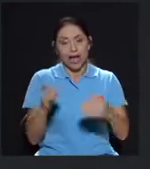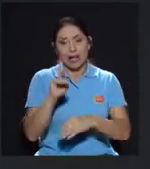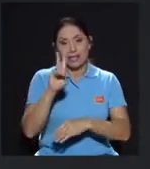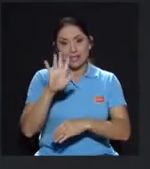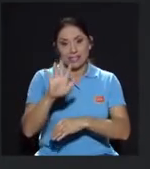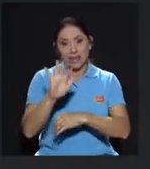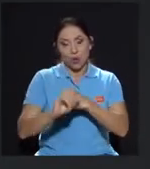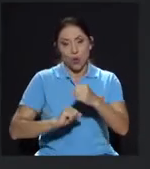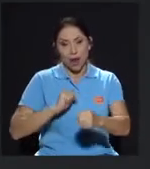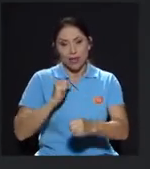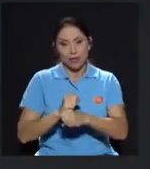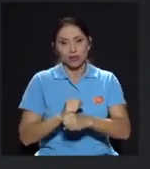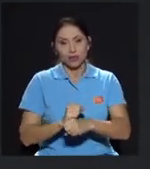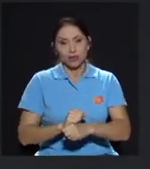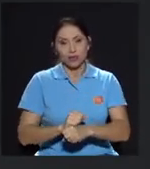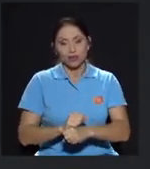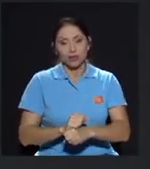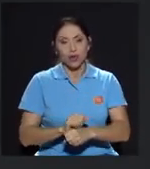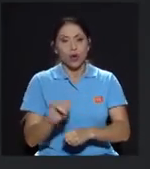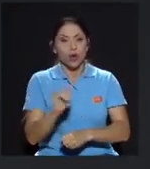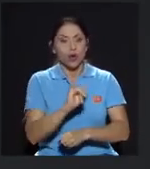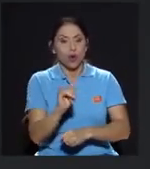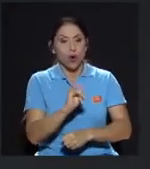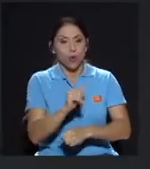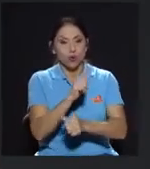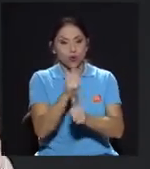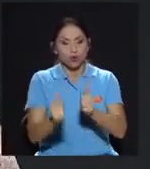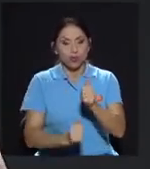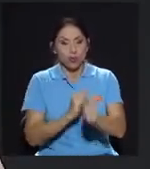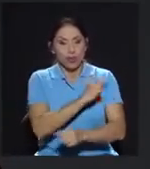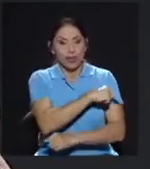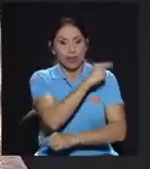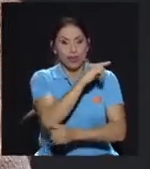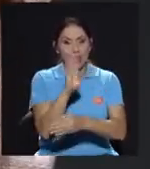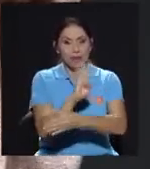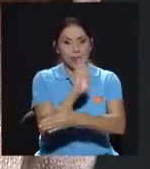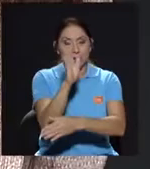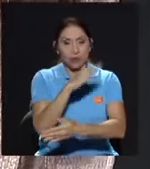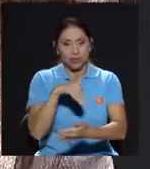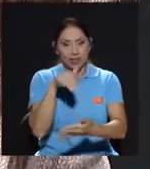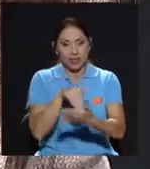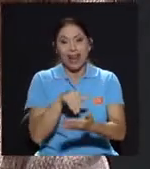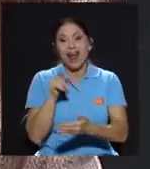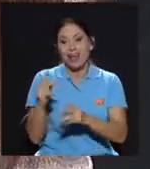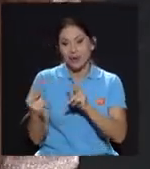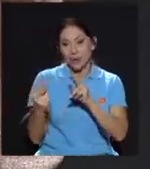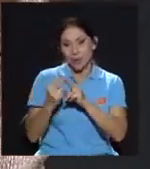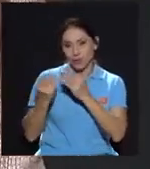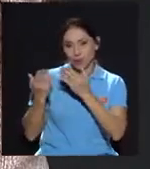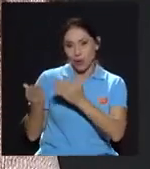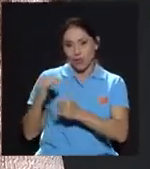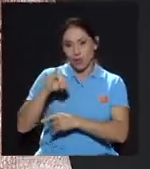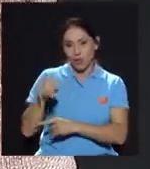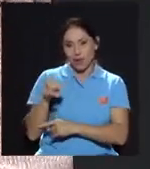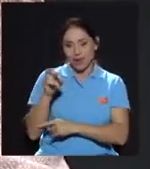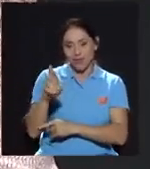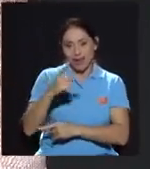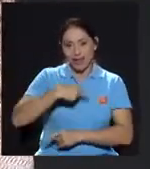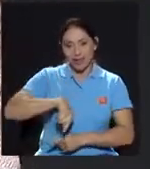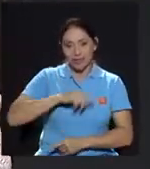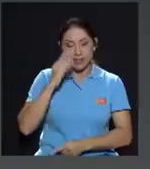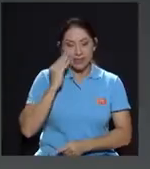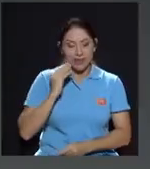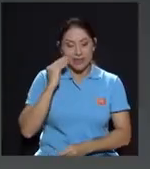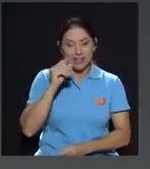años como su gerente del banco central y de iphone de conozco a un juan rafael y la experiencia que tuvimos semanas